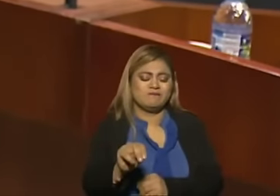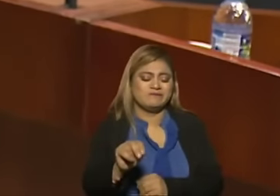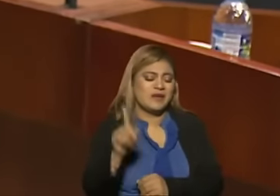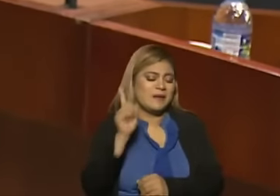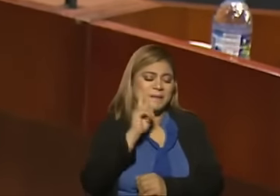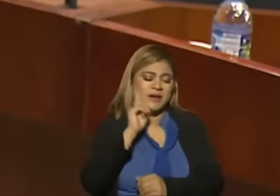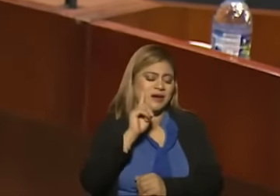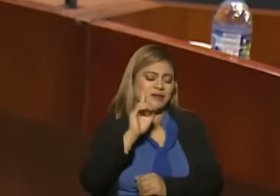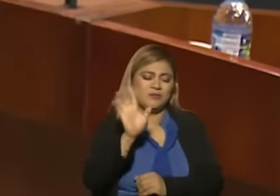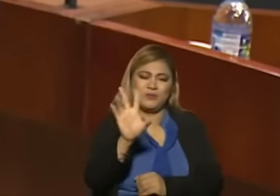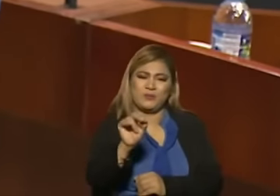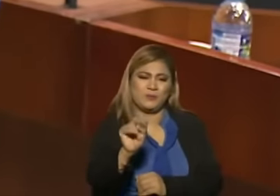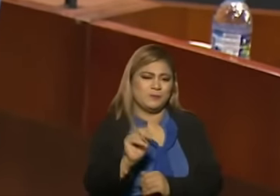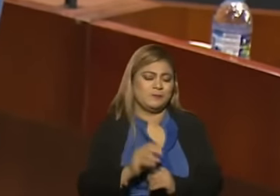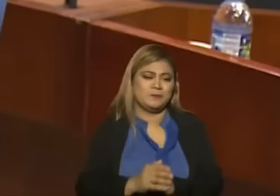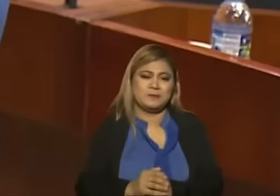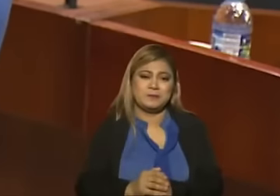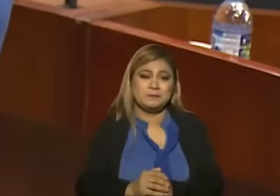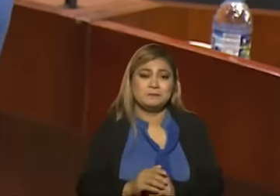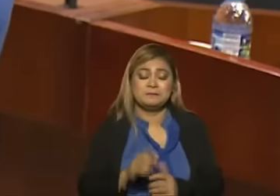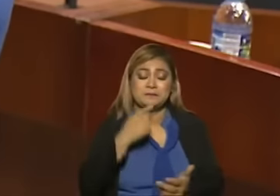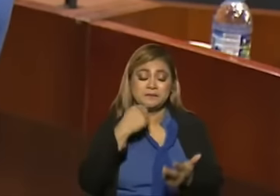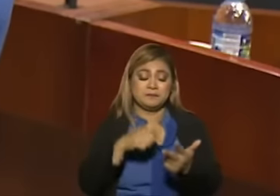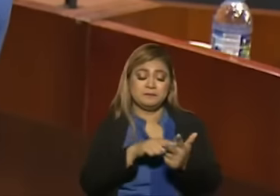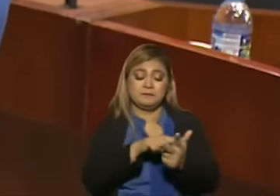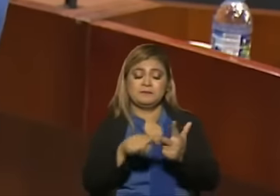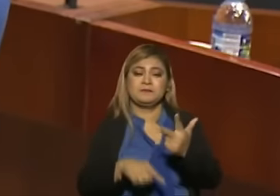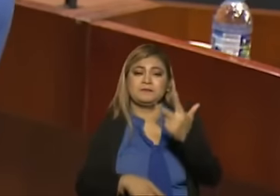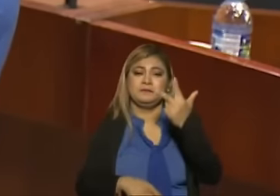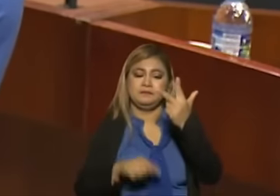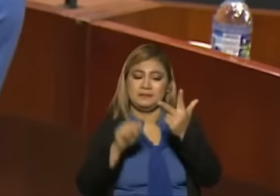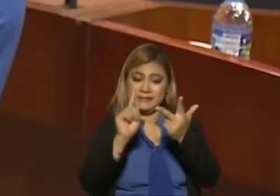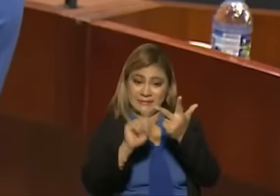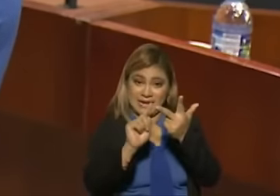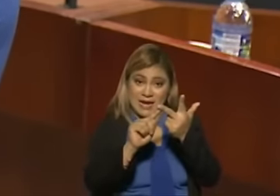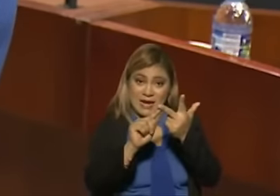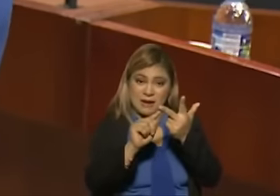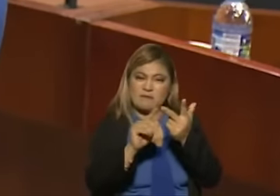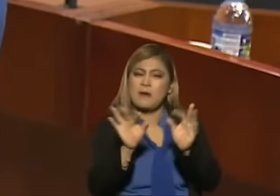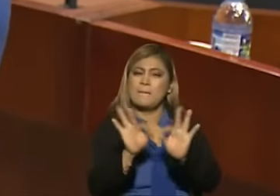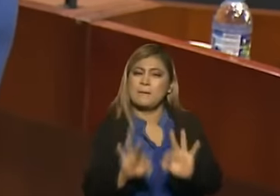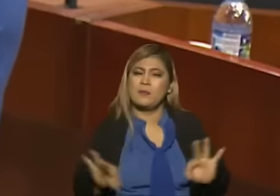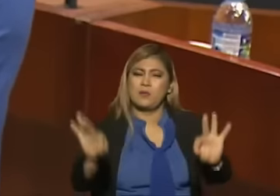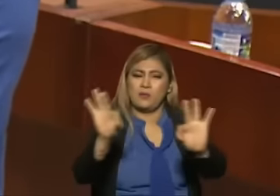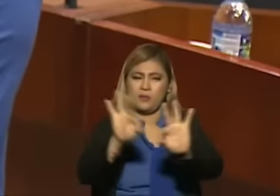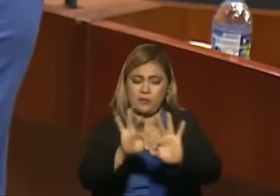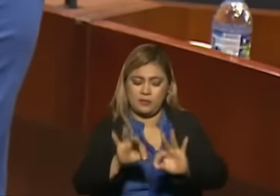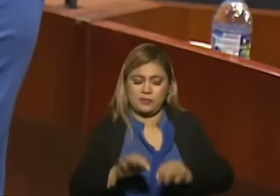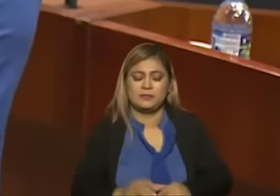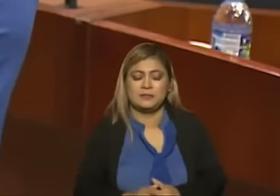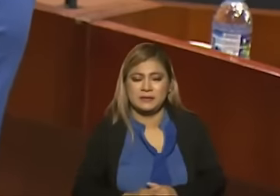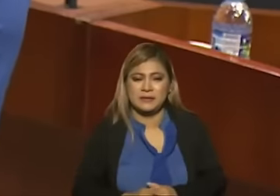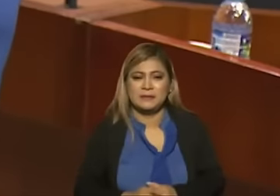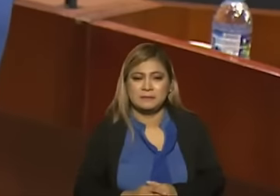Y como tercer punto y más importante, ayer se hacían comparaciones rocambolescas,